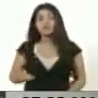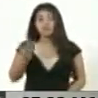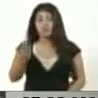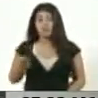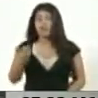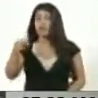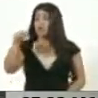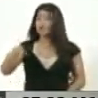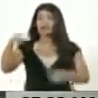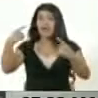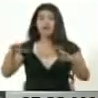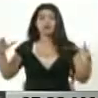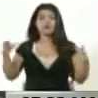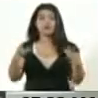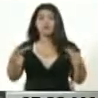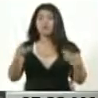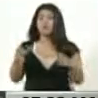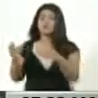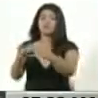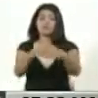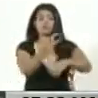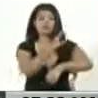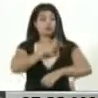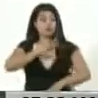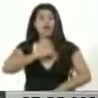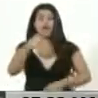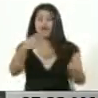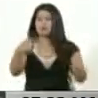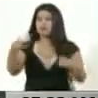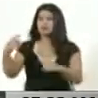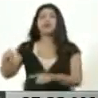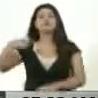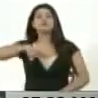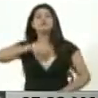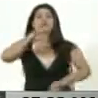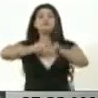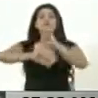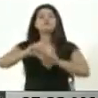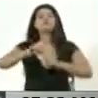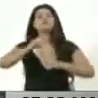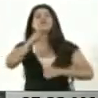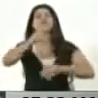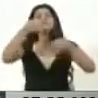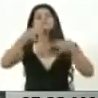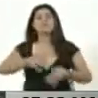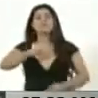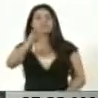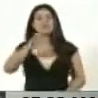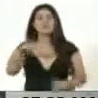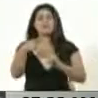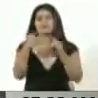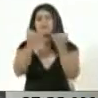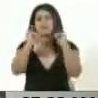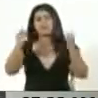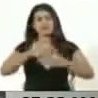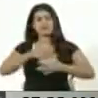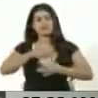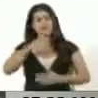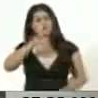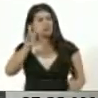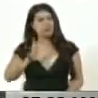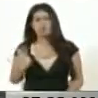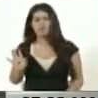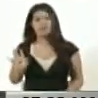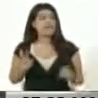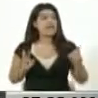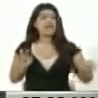los movimientos sociales listos para defender no solamente la verdad de Venezuela, sino la soberanía de Venezuela y la paz de Venezuela. Entonces esos estrategas